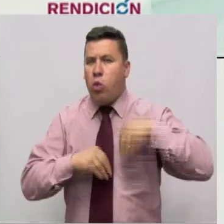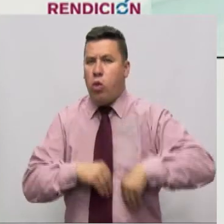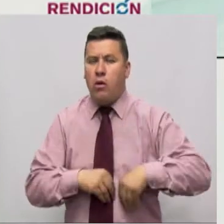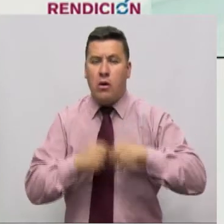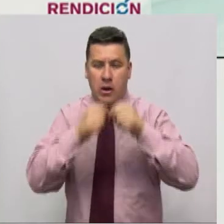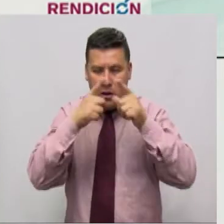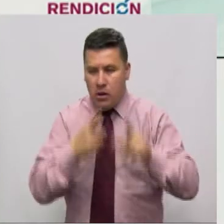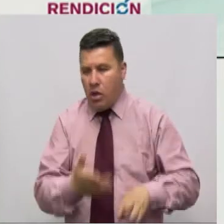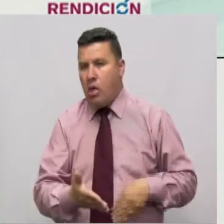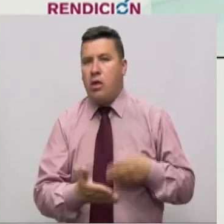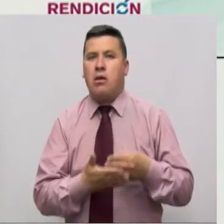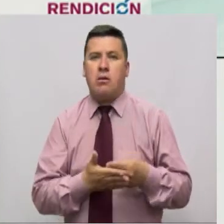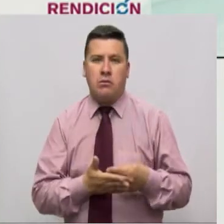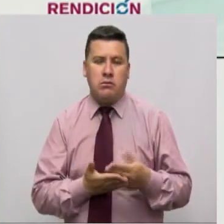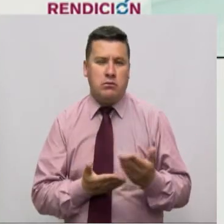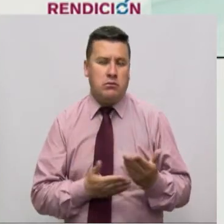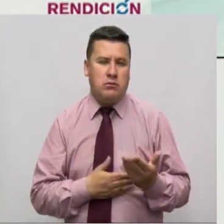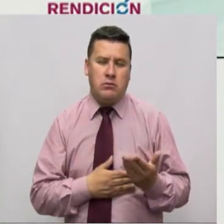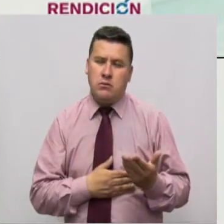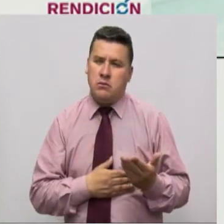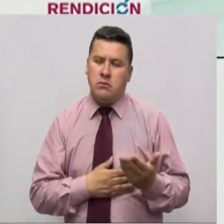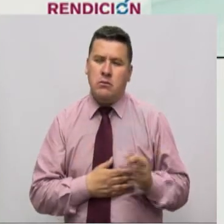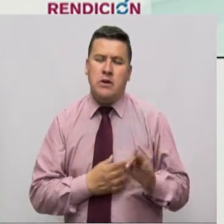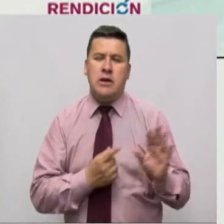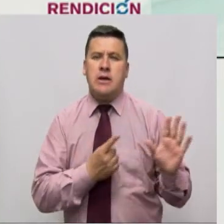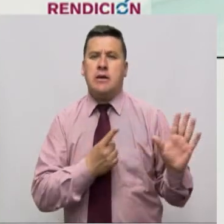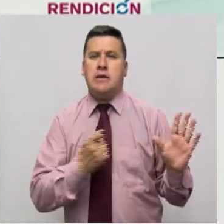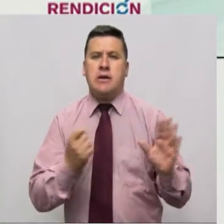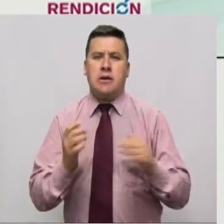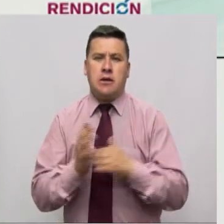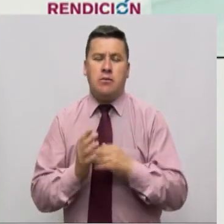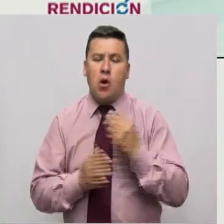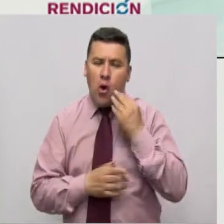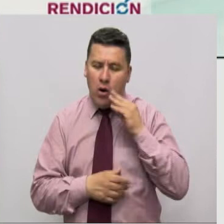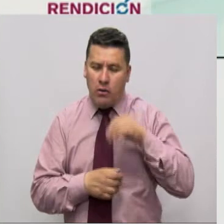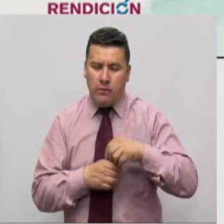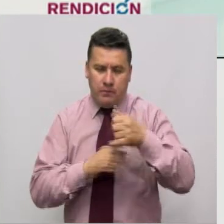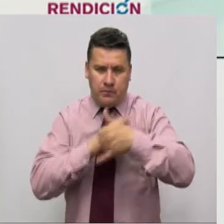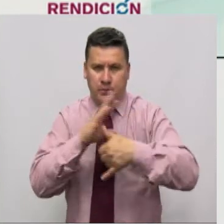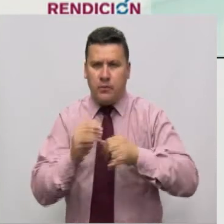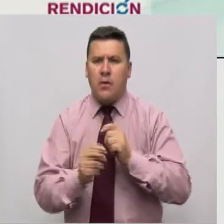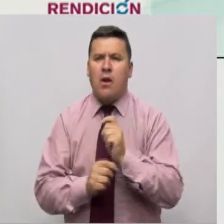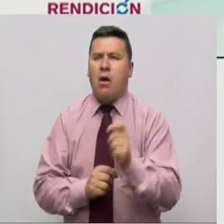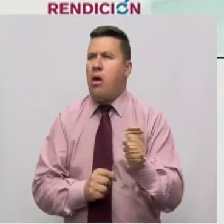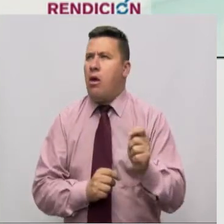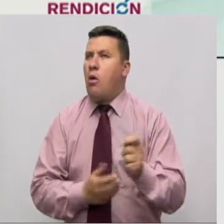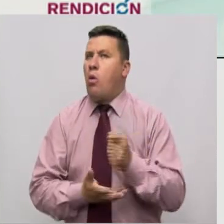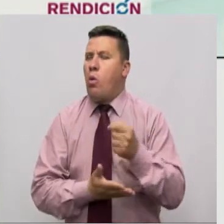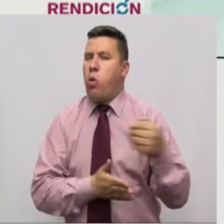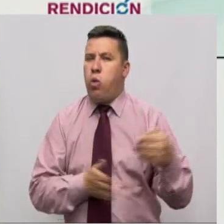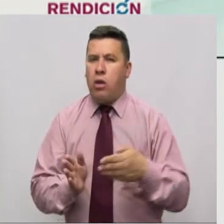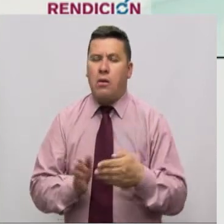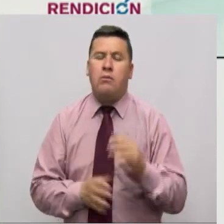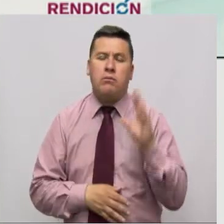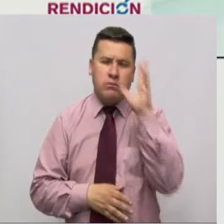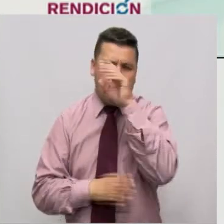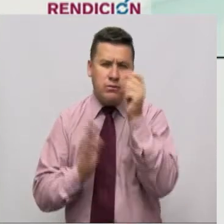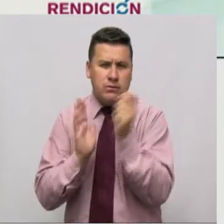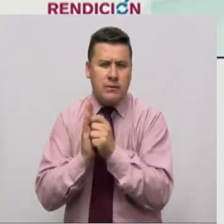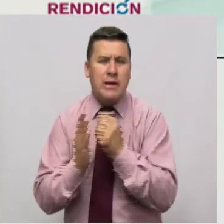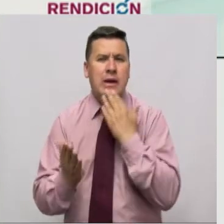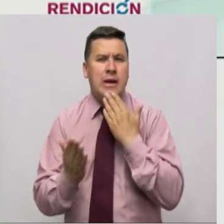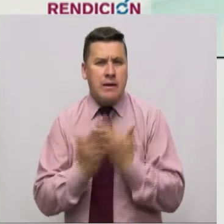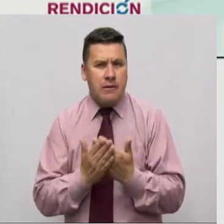costa, el Estado le daba a 600.000 hogares del Caribe colombiano.